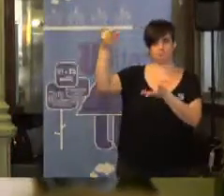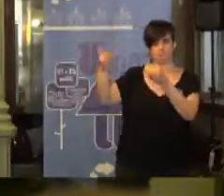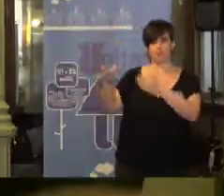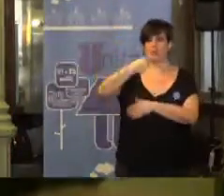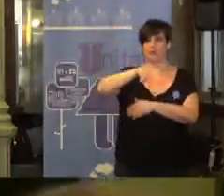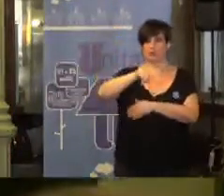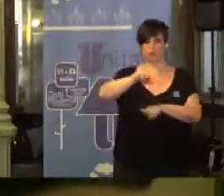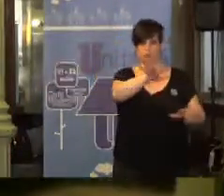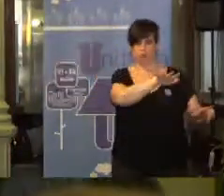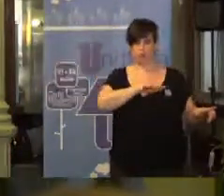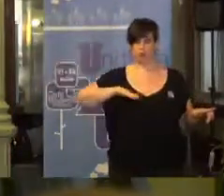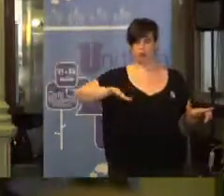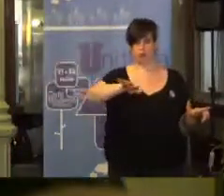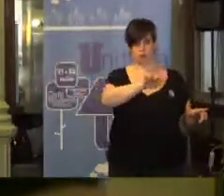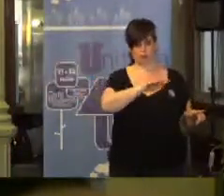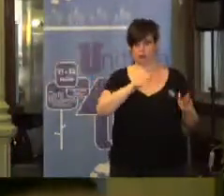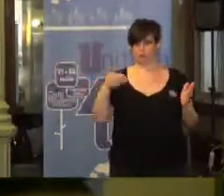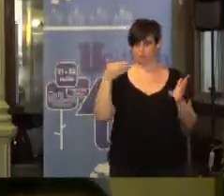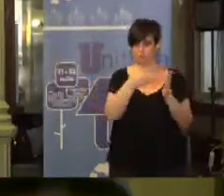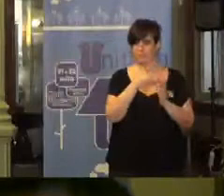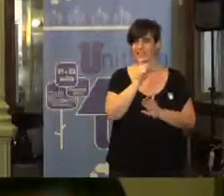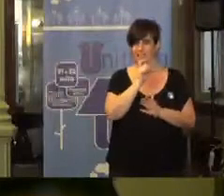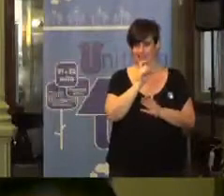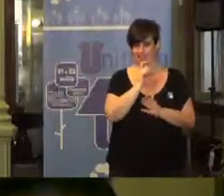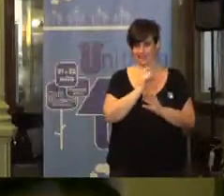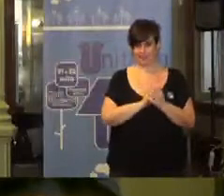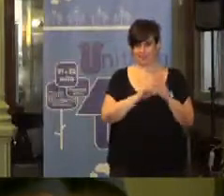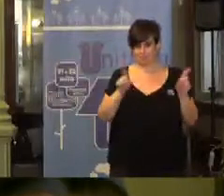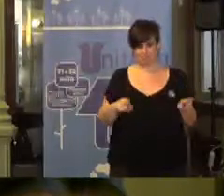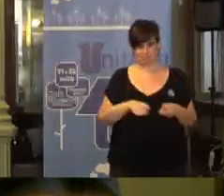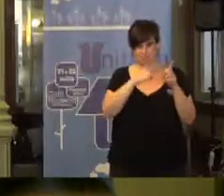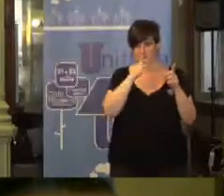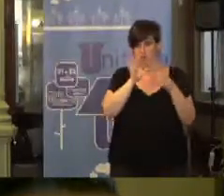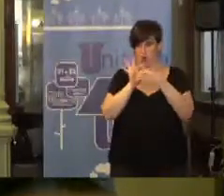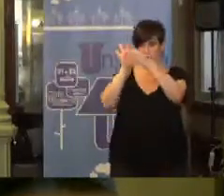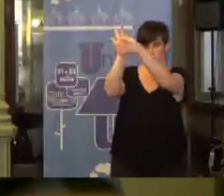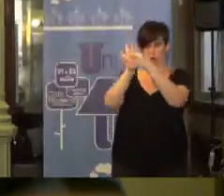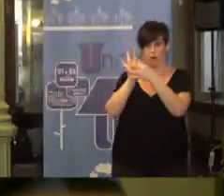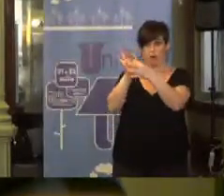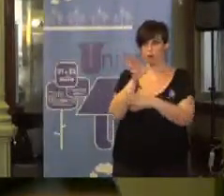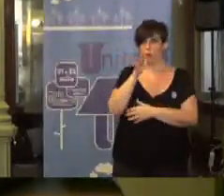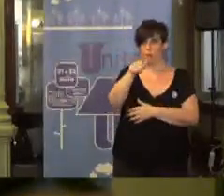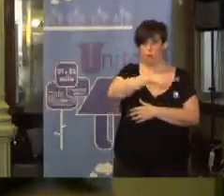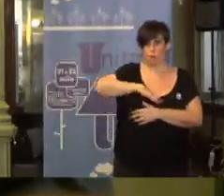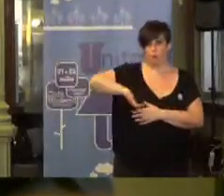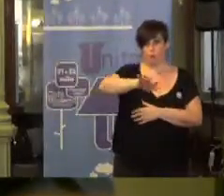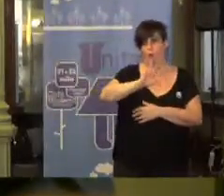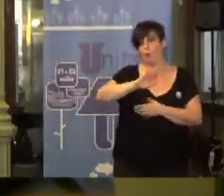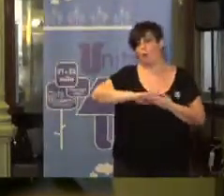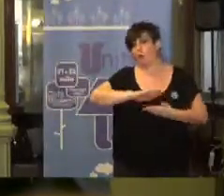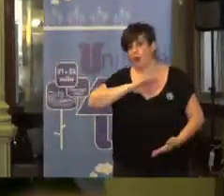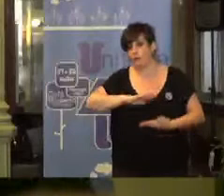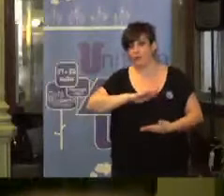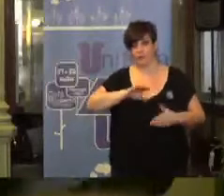un lugar que está a donde é difícil chegar. Nin por conectividade, nin por posición, nin por capacidade de estar no